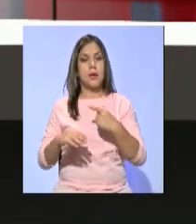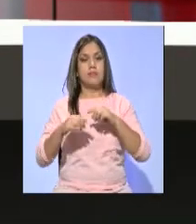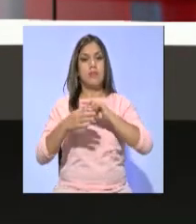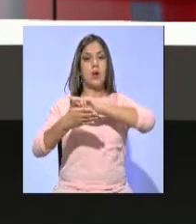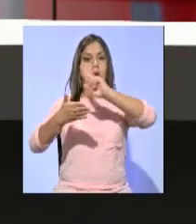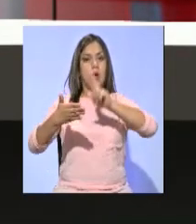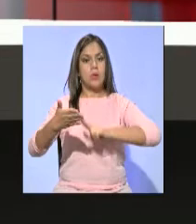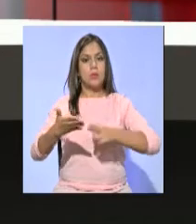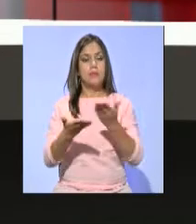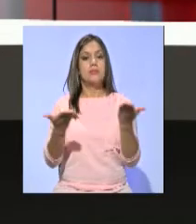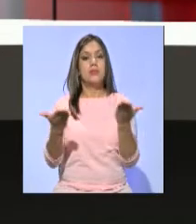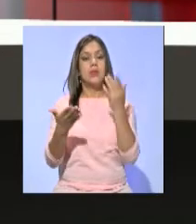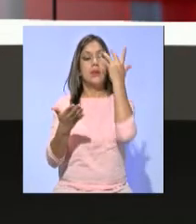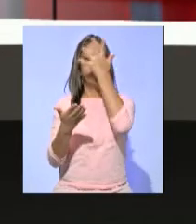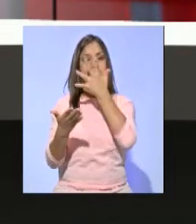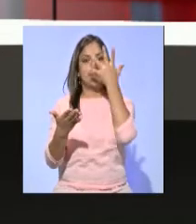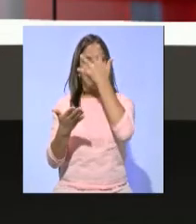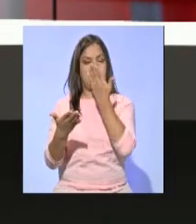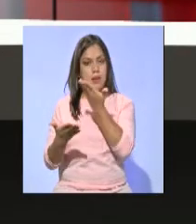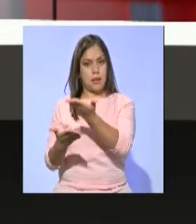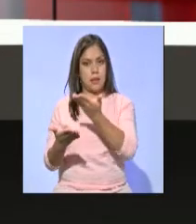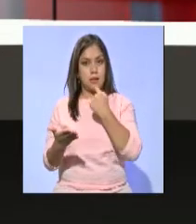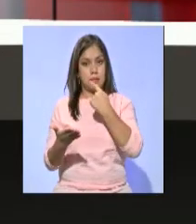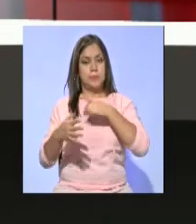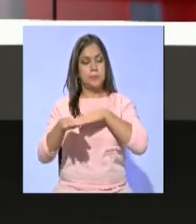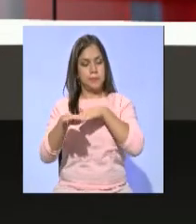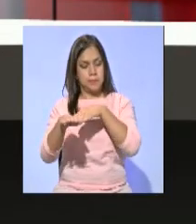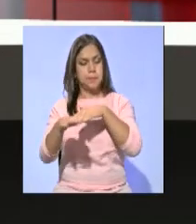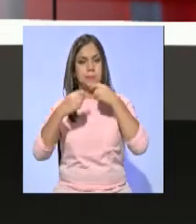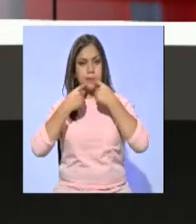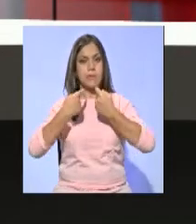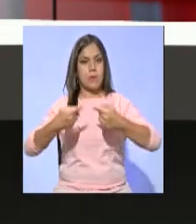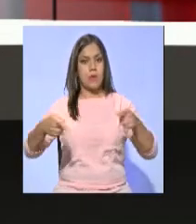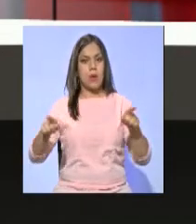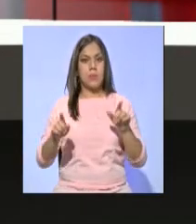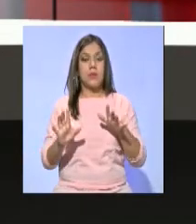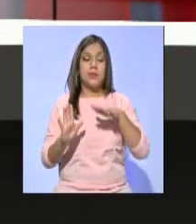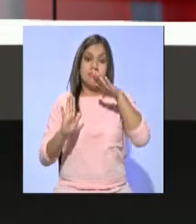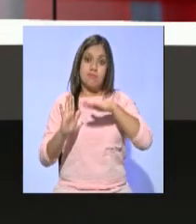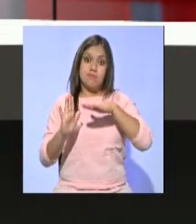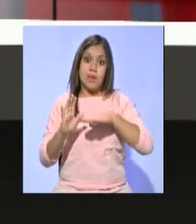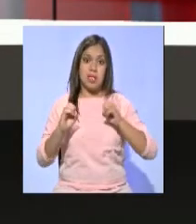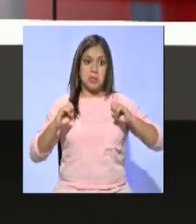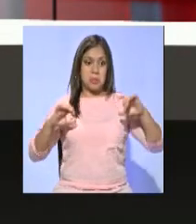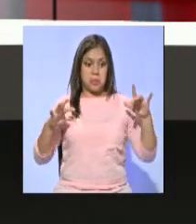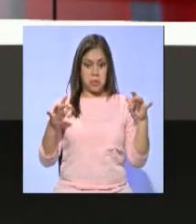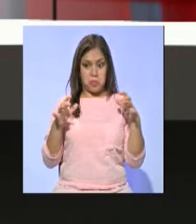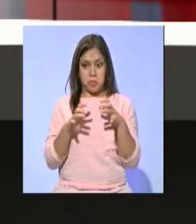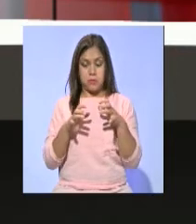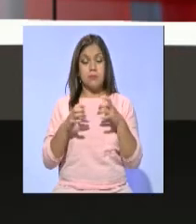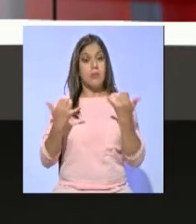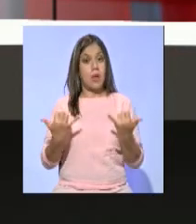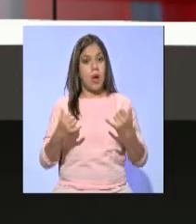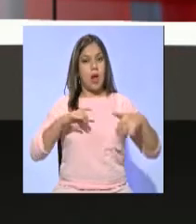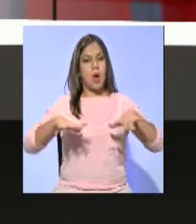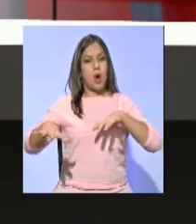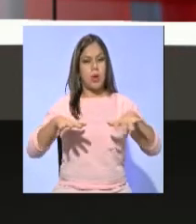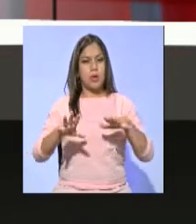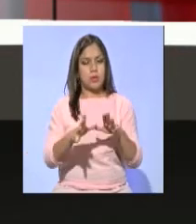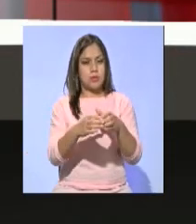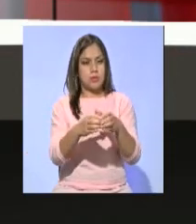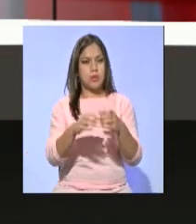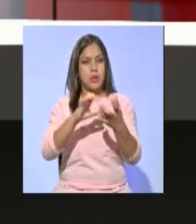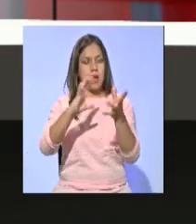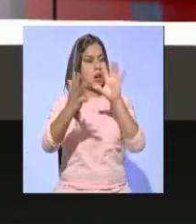convención en Esmeraldas. Sin embargo, el respaldo a esta convocatoria tiene menos adeptos. Hoy los coordinadores de los comités de la